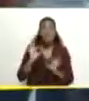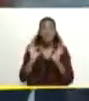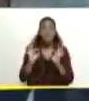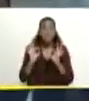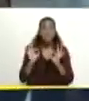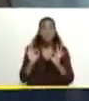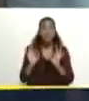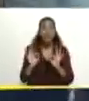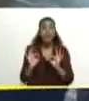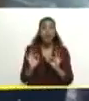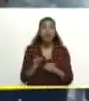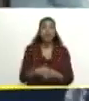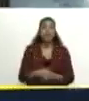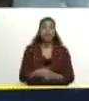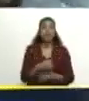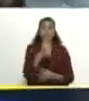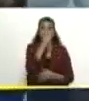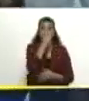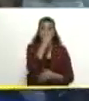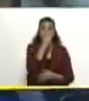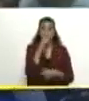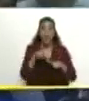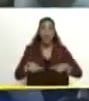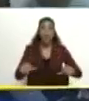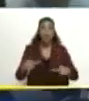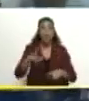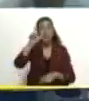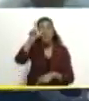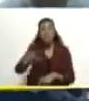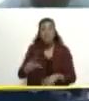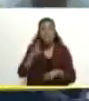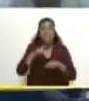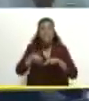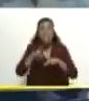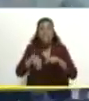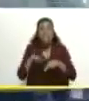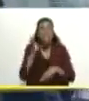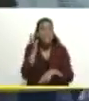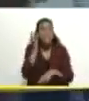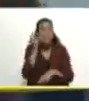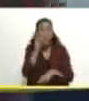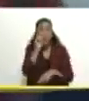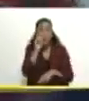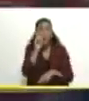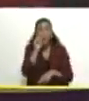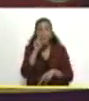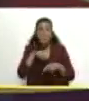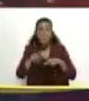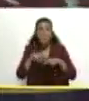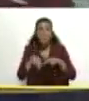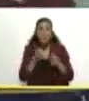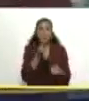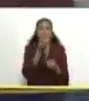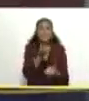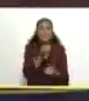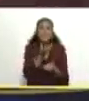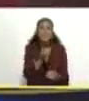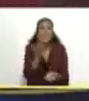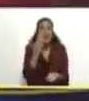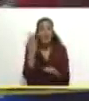precisamente Moisés, el avispado, quien le va a dar un mensaje, presidente.